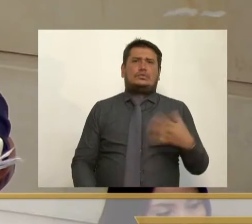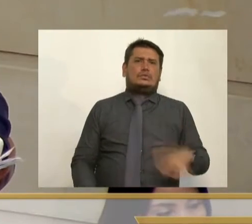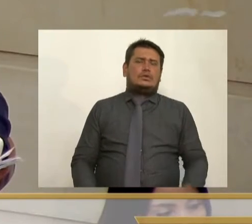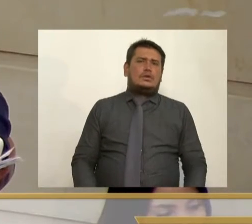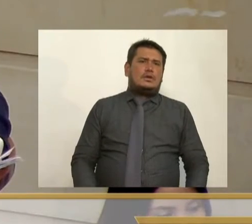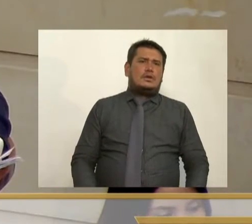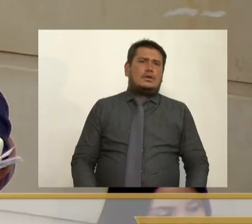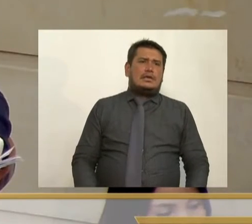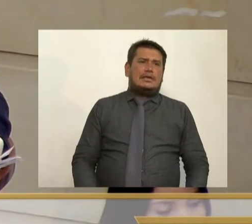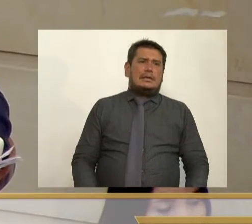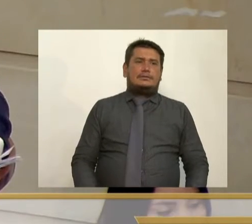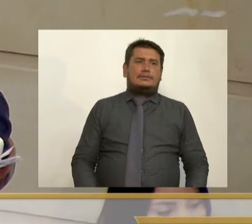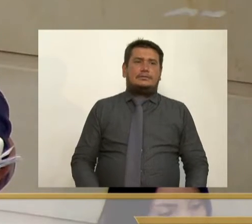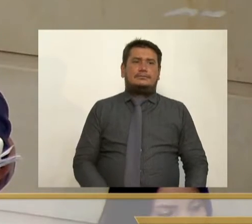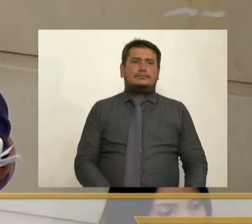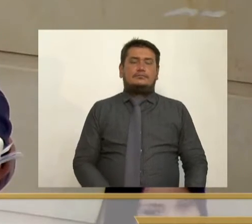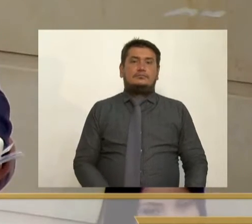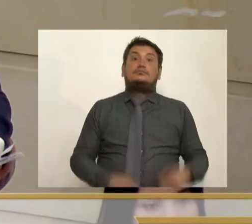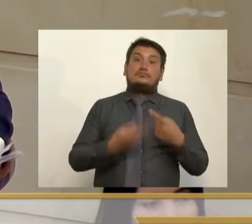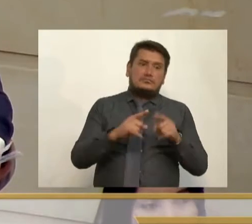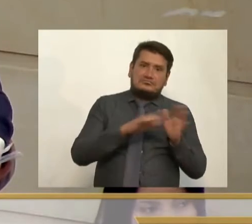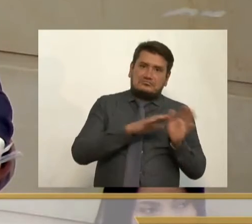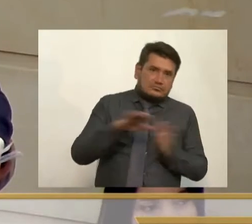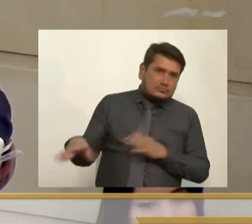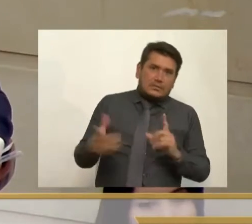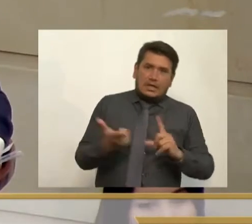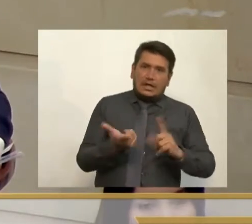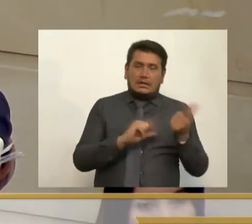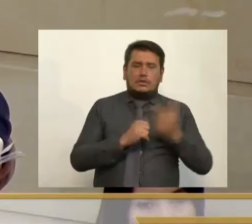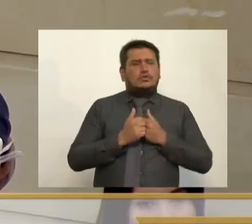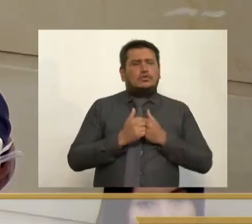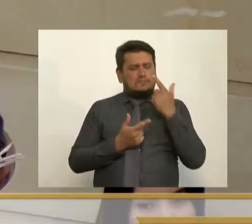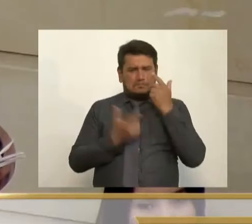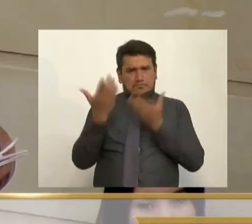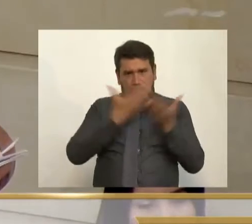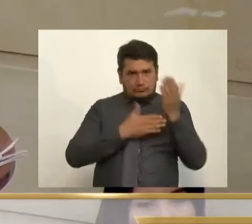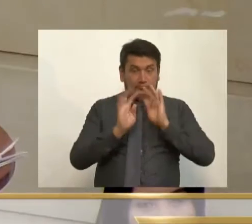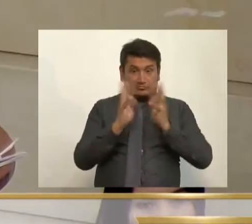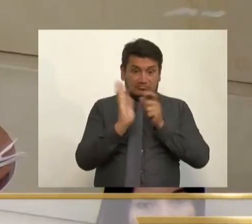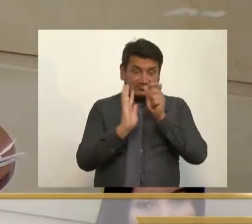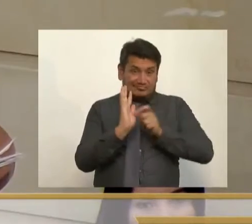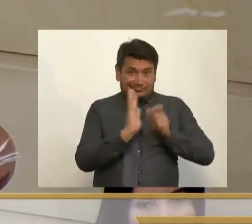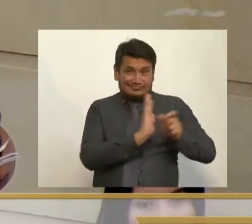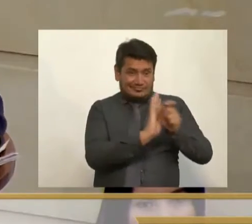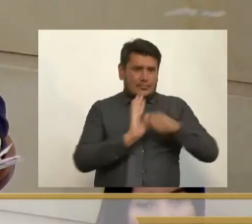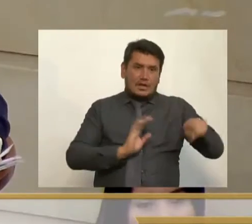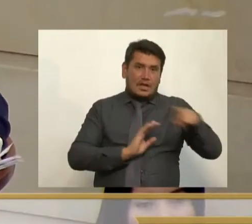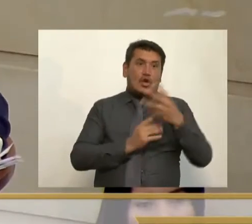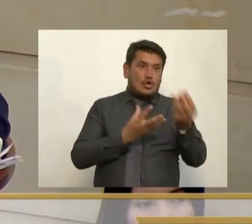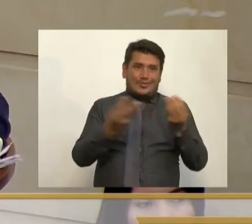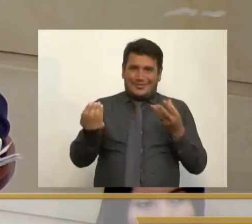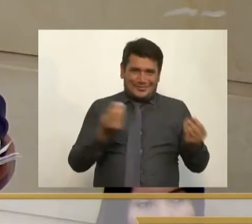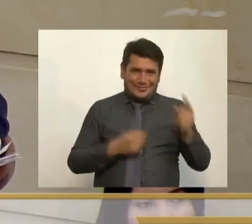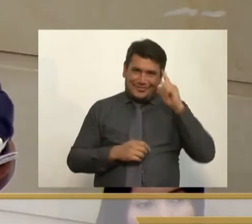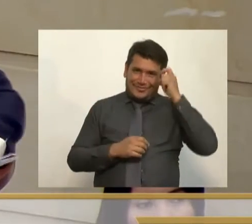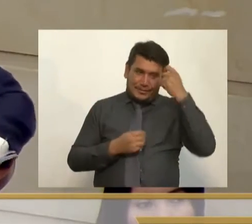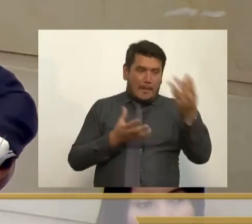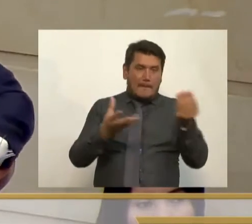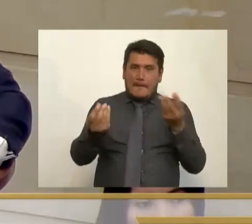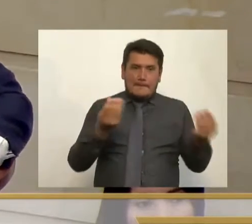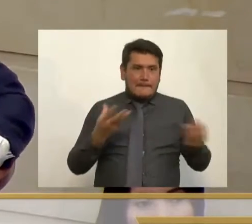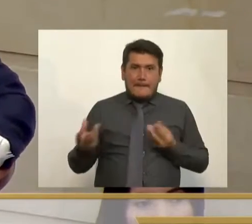Pero si fuera poco, 86 congresistas de partidos de gobierno, de